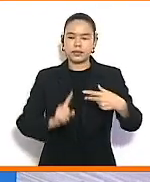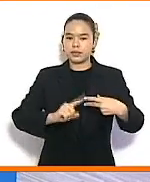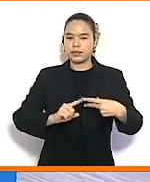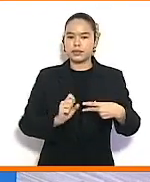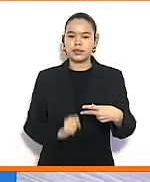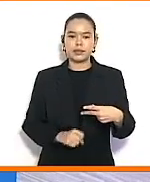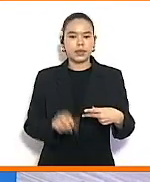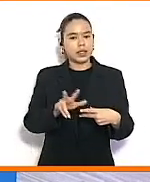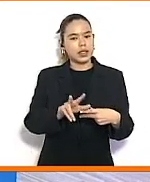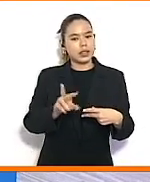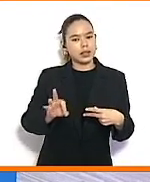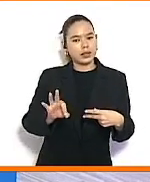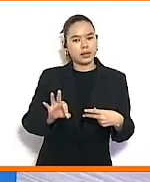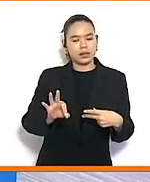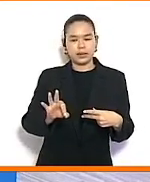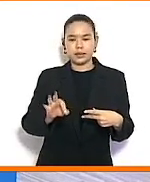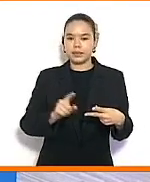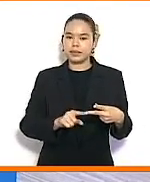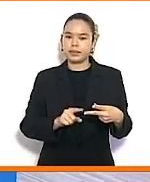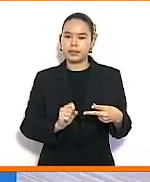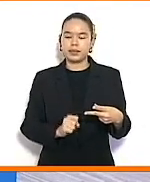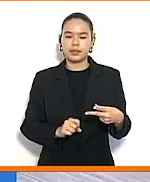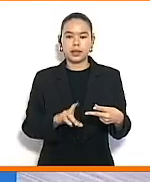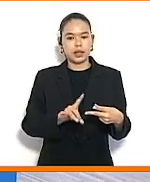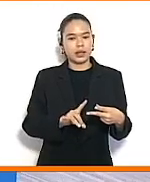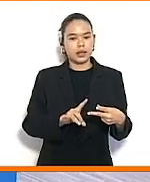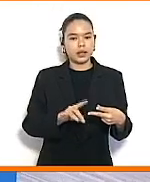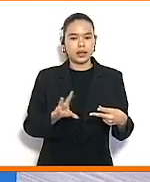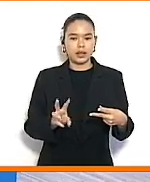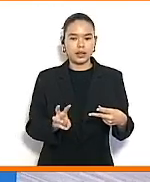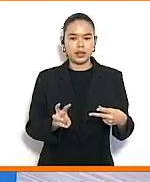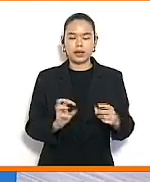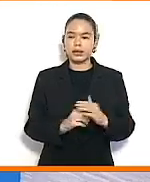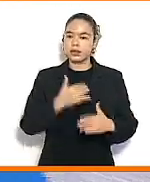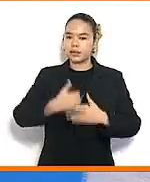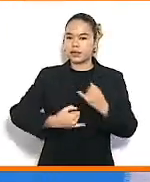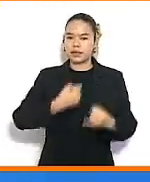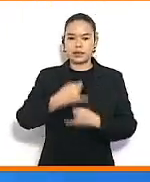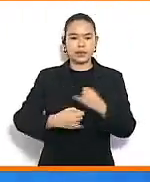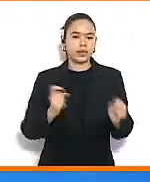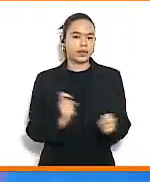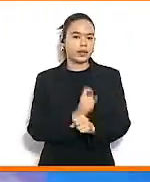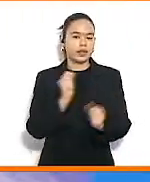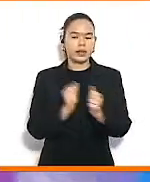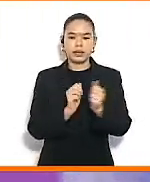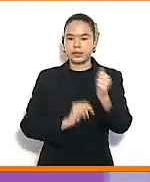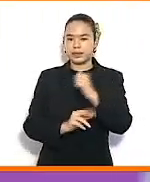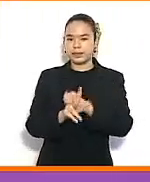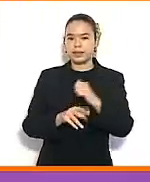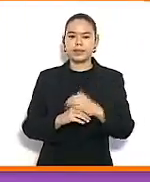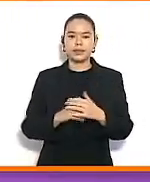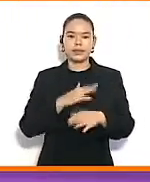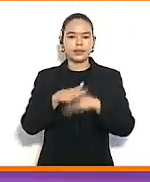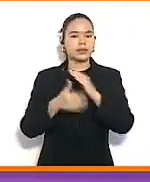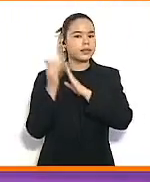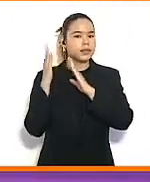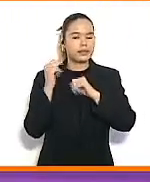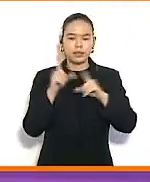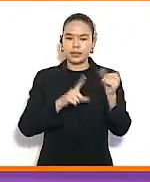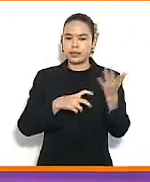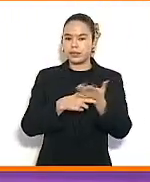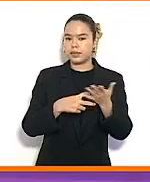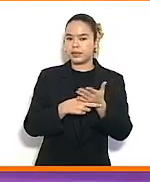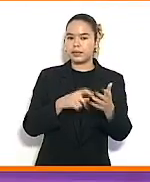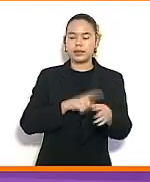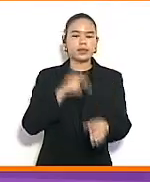1, 39, posición 2, 86. Continuamos pegando y ganando con Pega 3. Espero que tengas tu boleto en mano